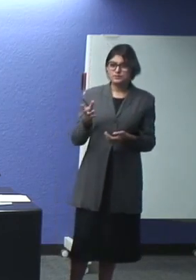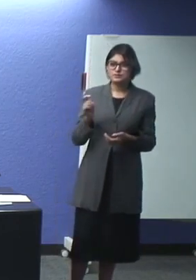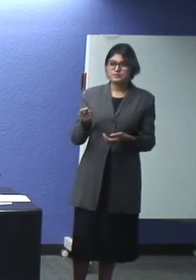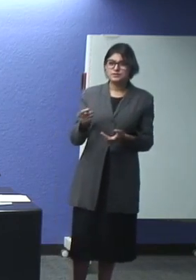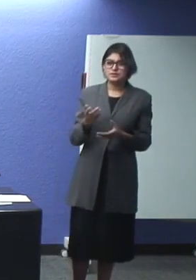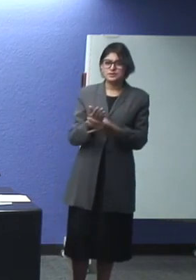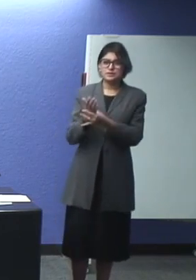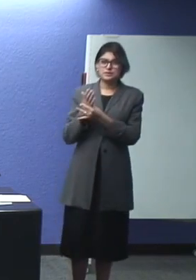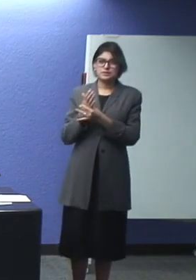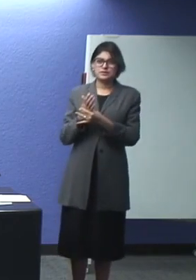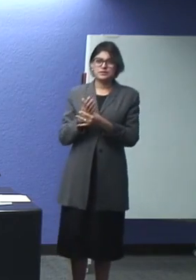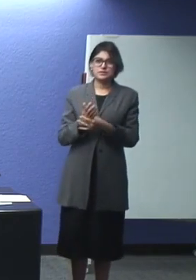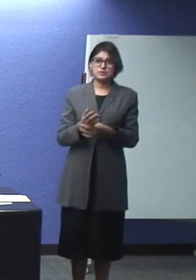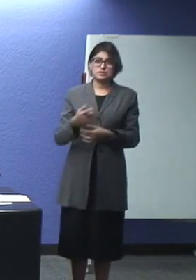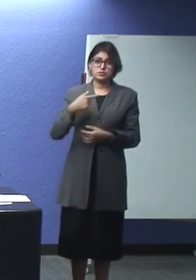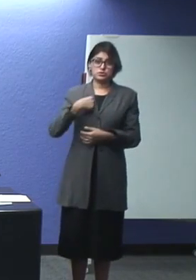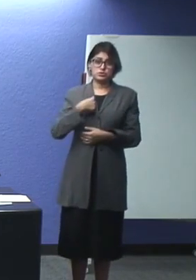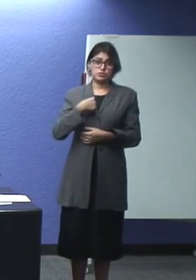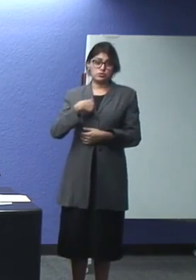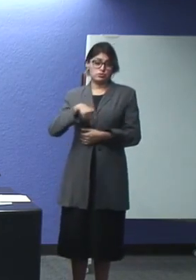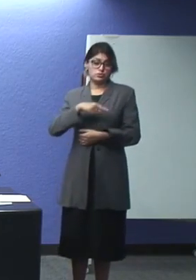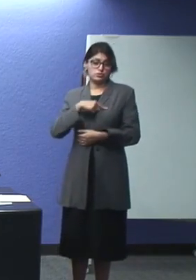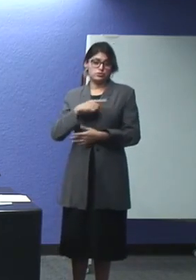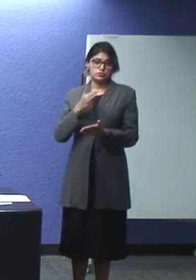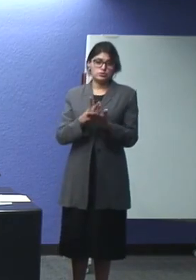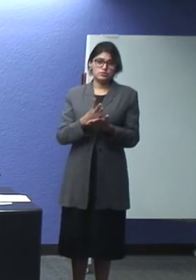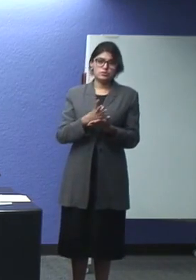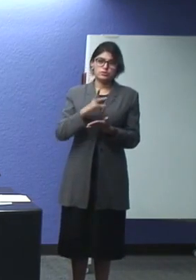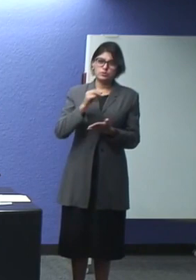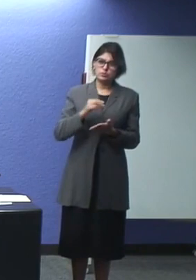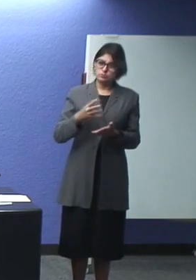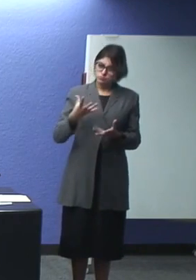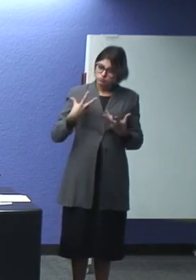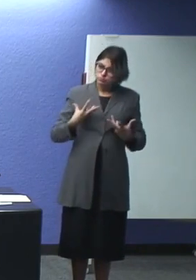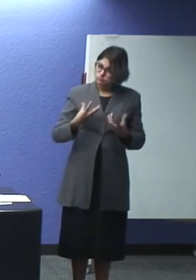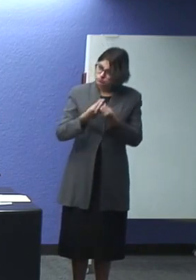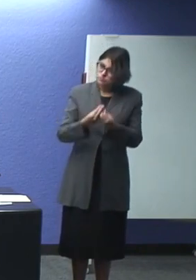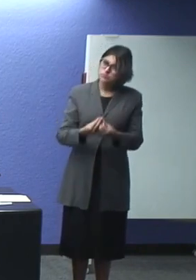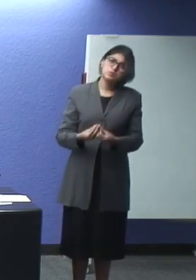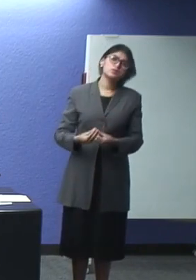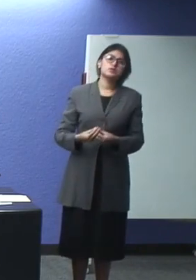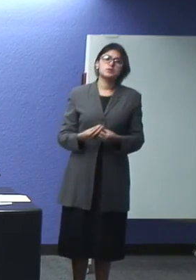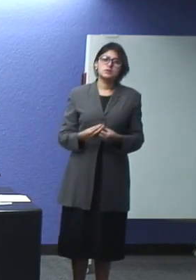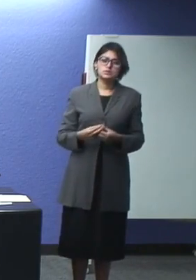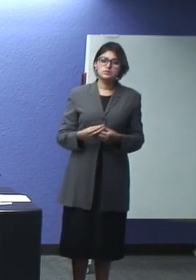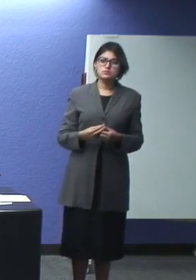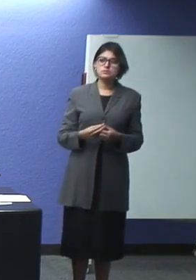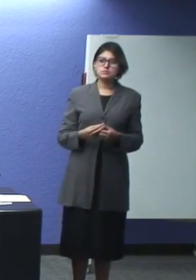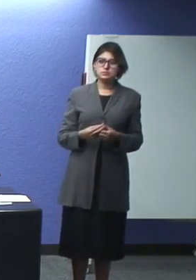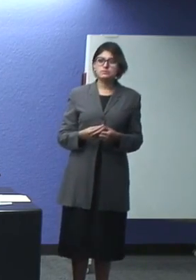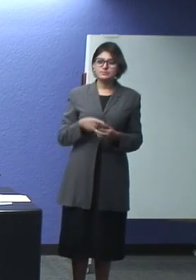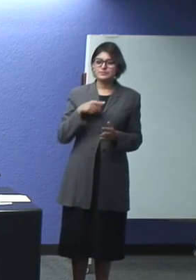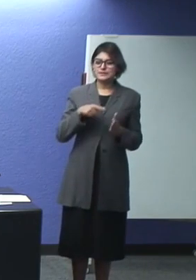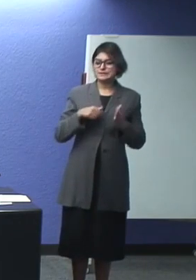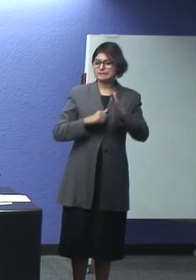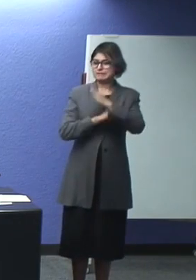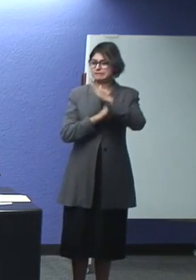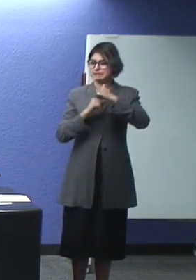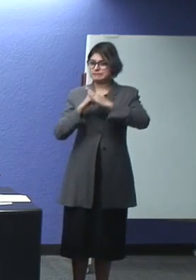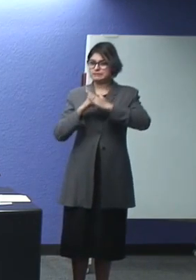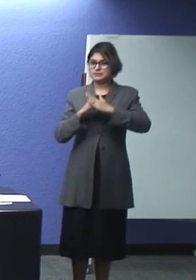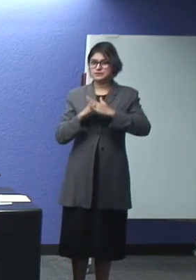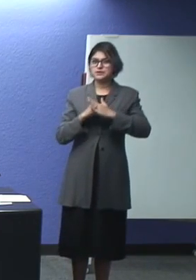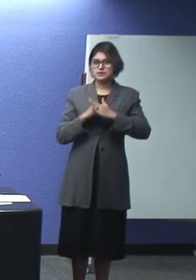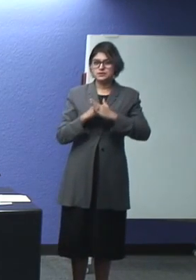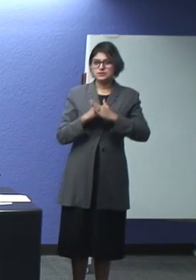nosotras sin nosotras. Entonces es justo este parteaguas y este pilar de la convención el que yo creo que nos